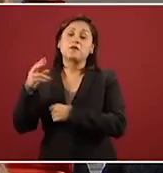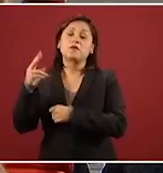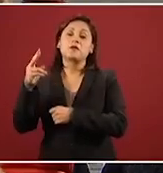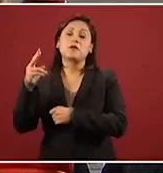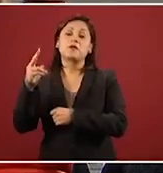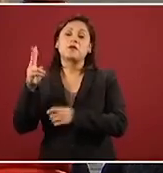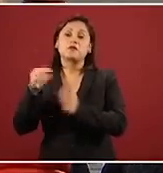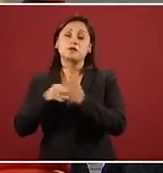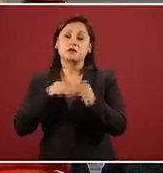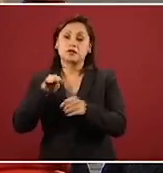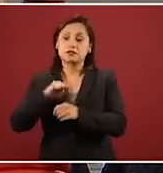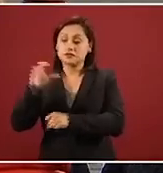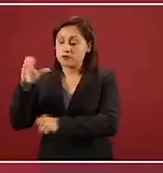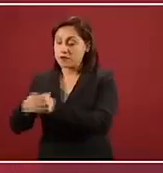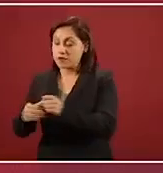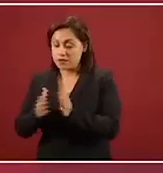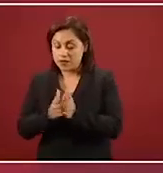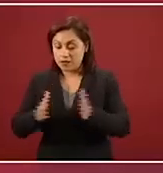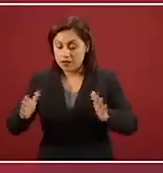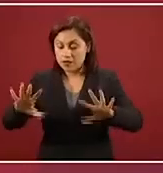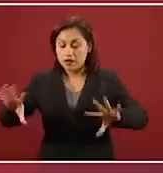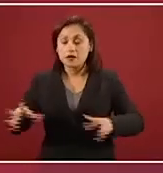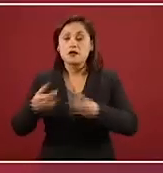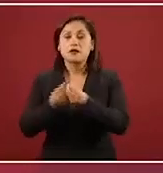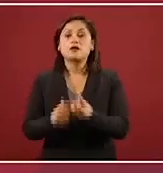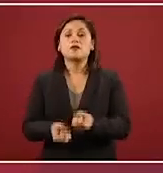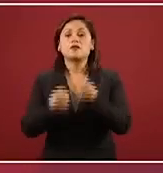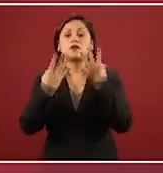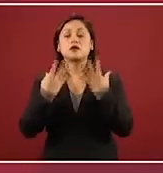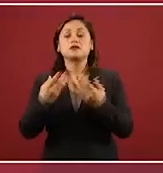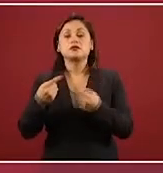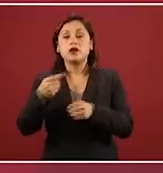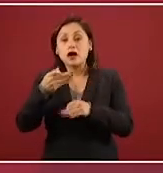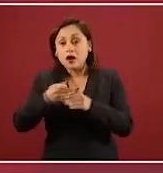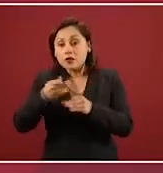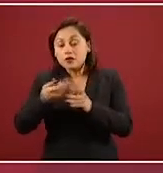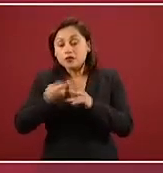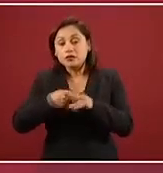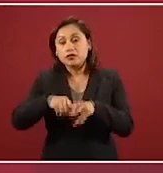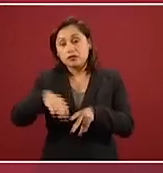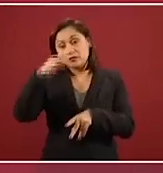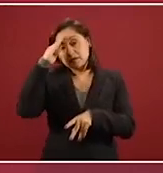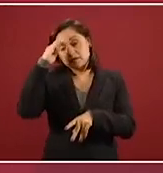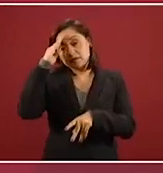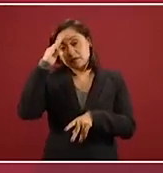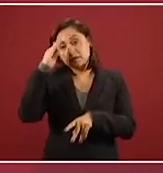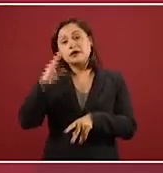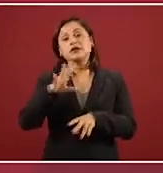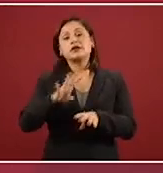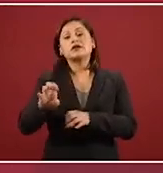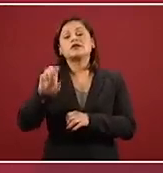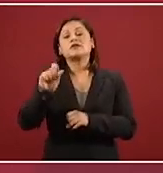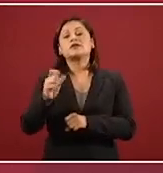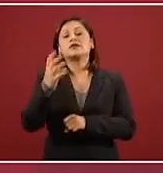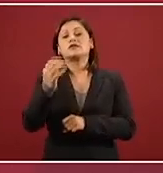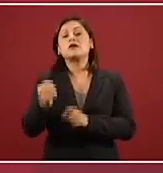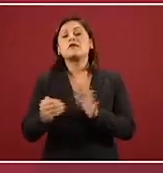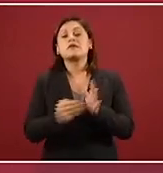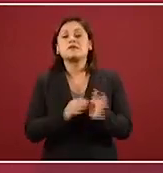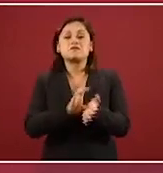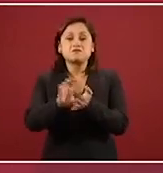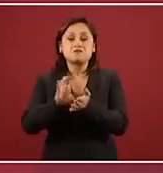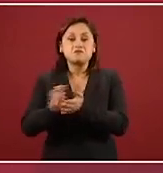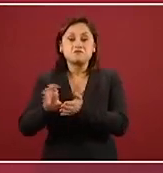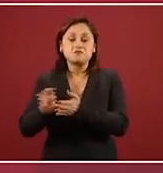tener el dato final de colocación del año. Para 2020 se pretenden colocar 529 mil créditos y hace poco en la asamblea del 6